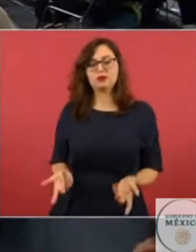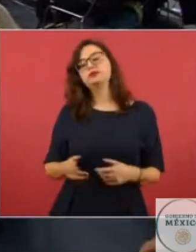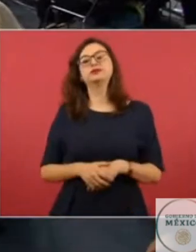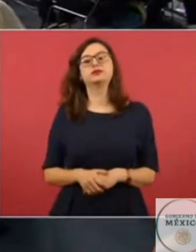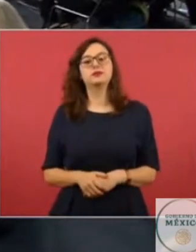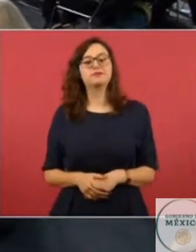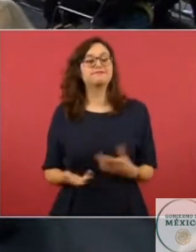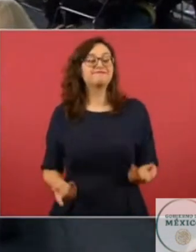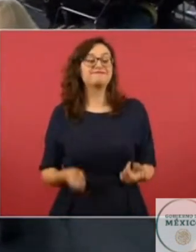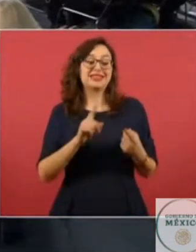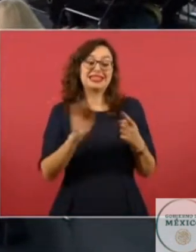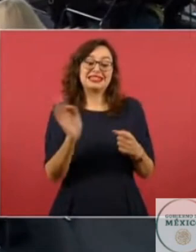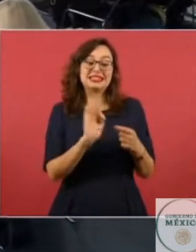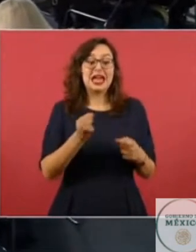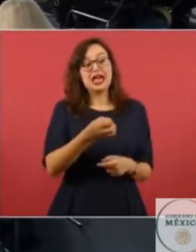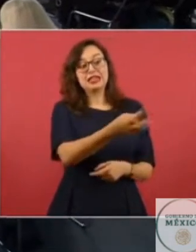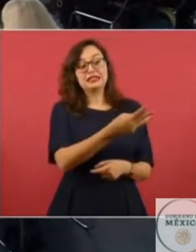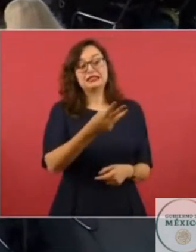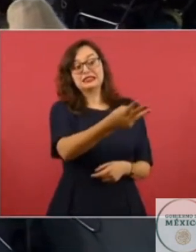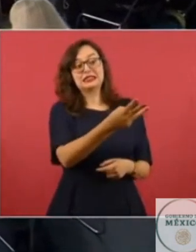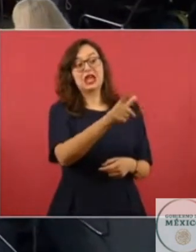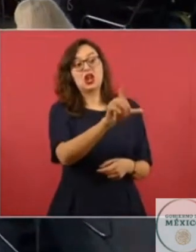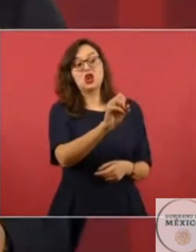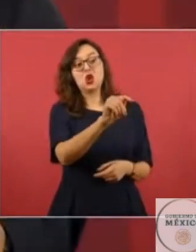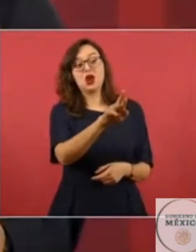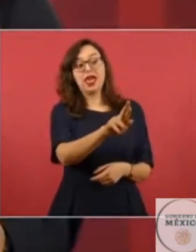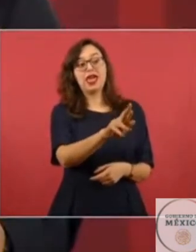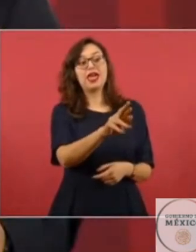Beatriz Pajés y Lore de Mola y